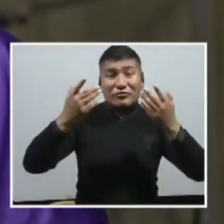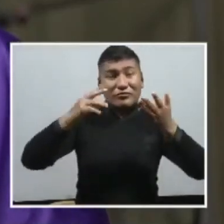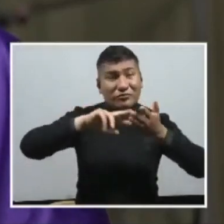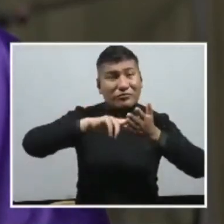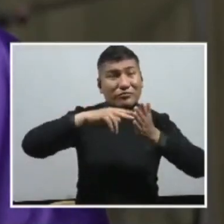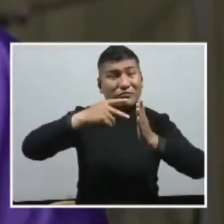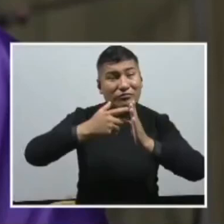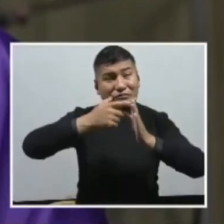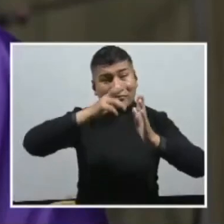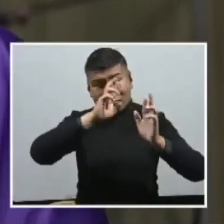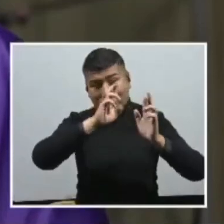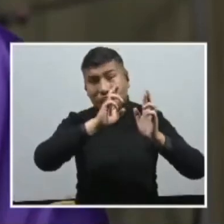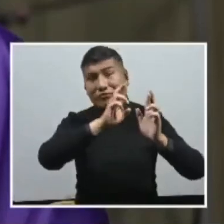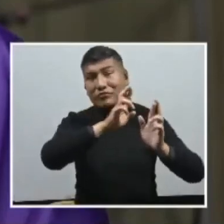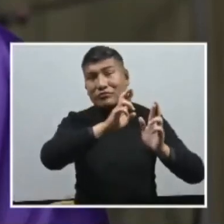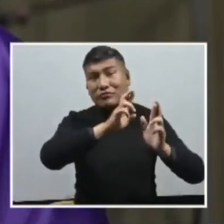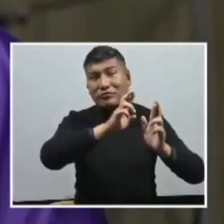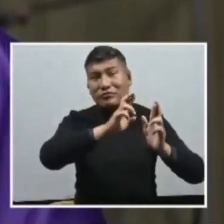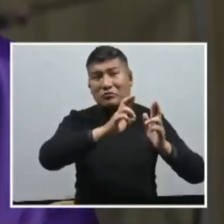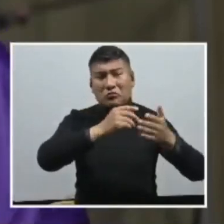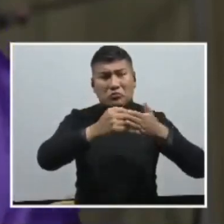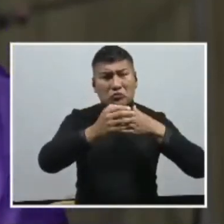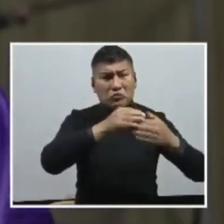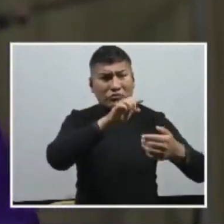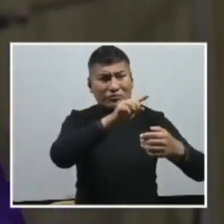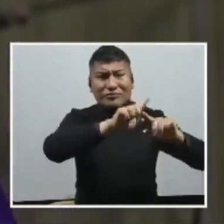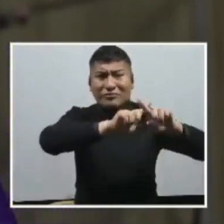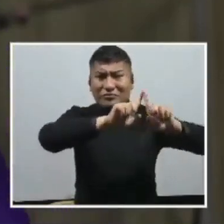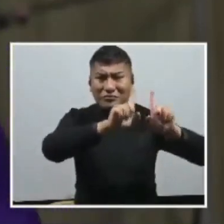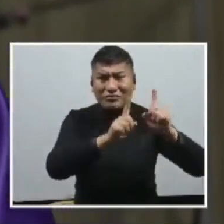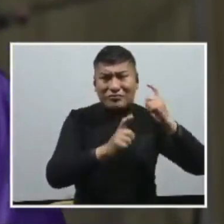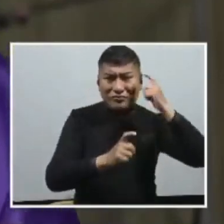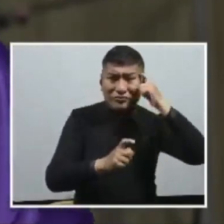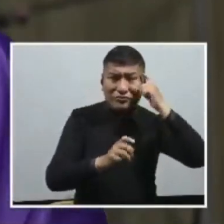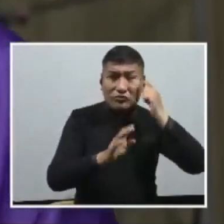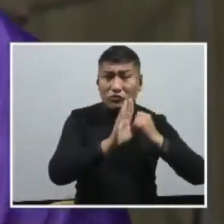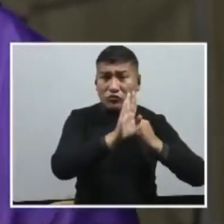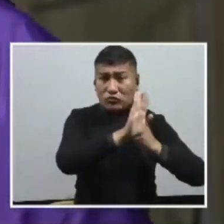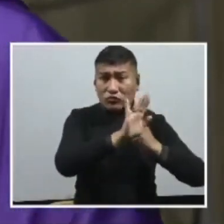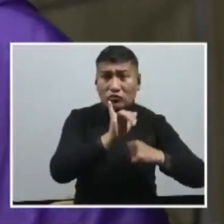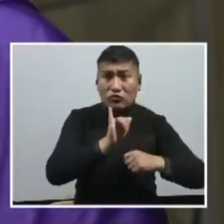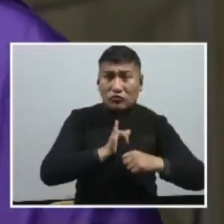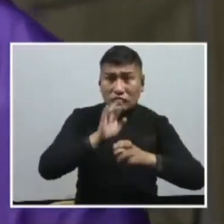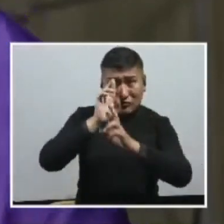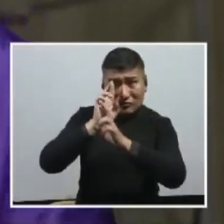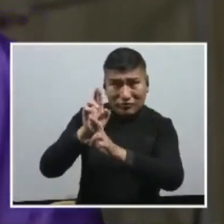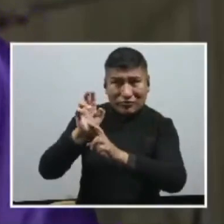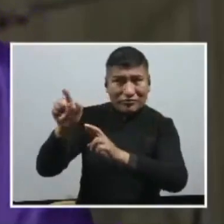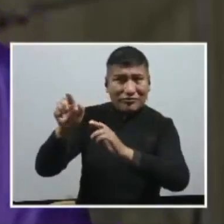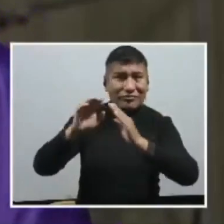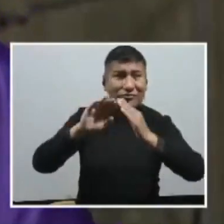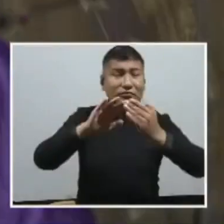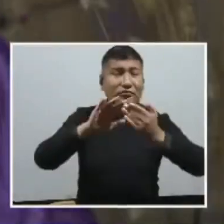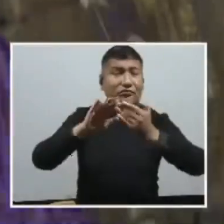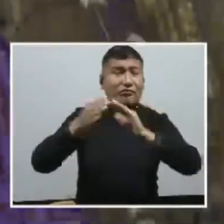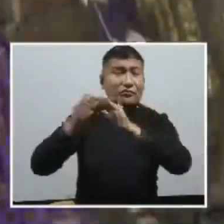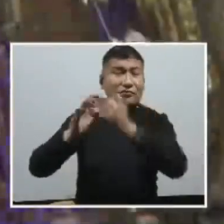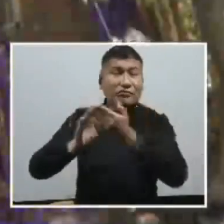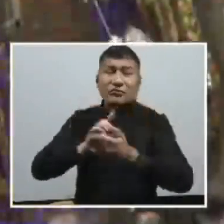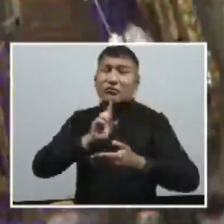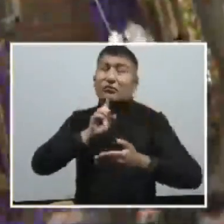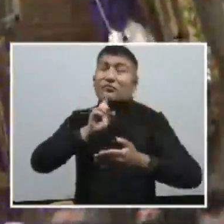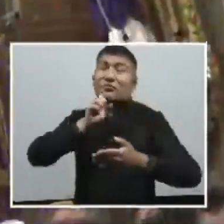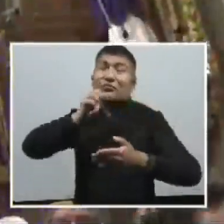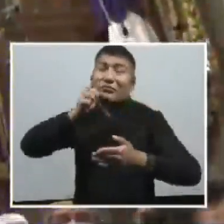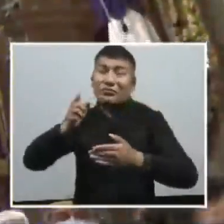otro, la otra. Así piense diferente a mí. Respeto también al pueblo y asegurarle una sana convivencia